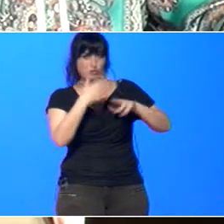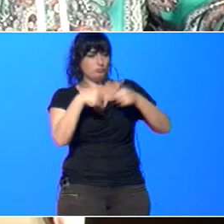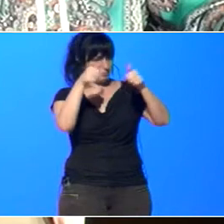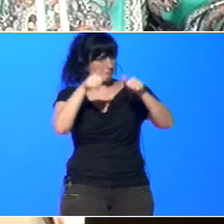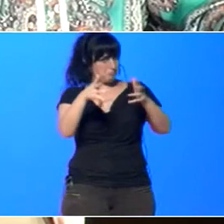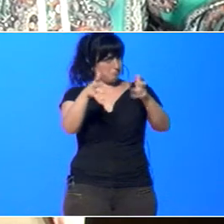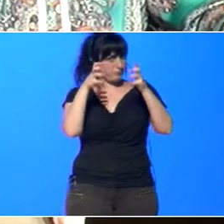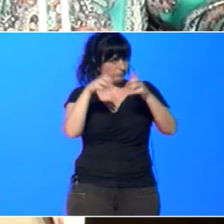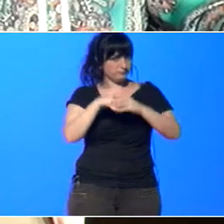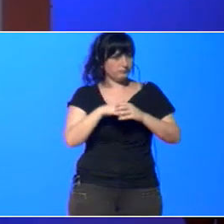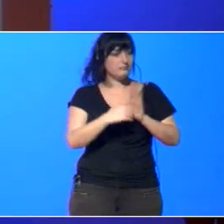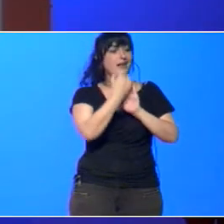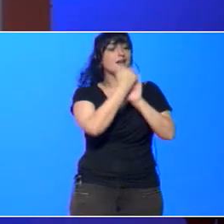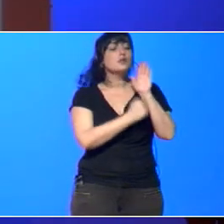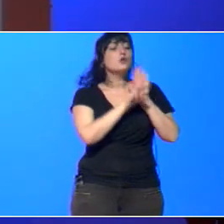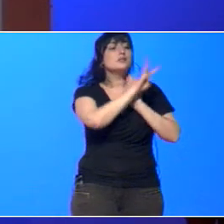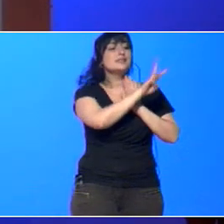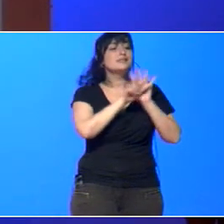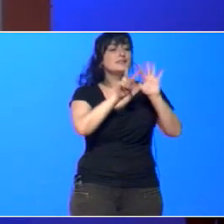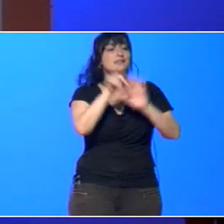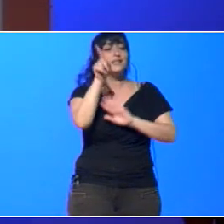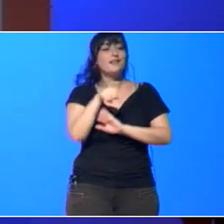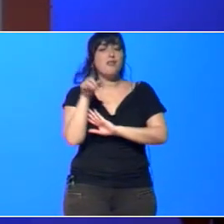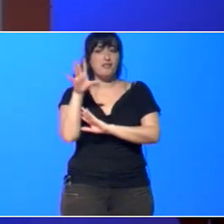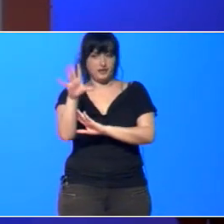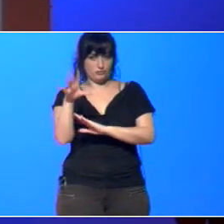Artículo 37.5.